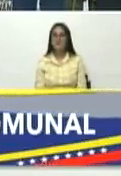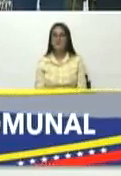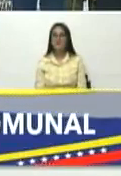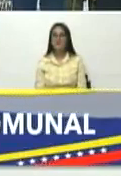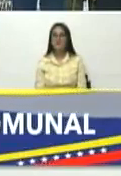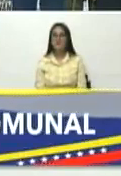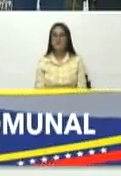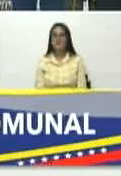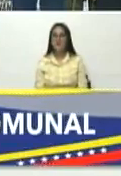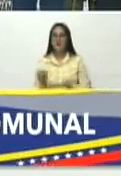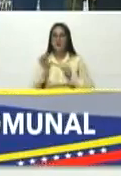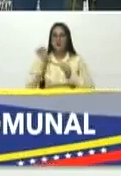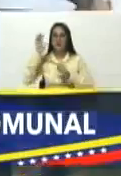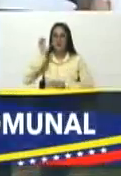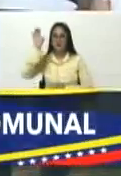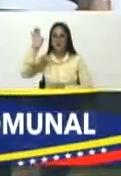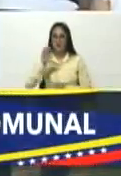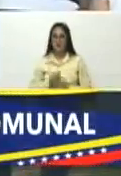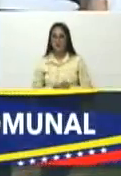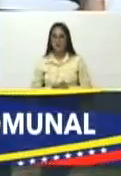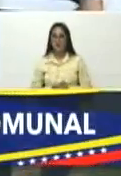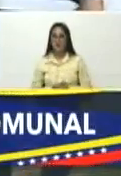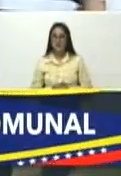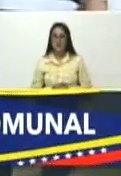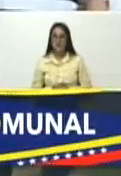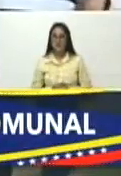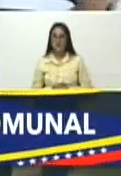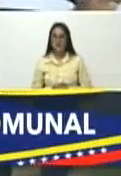¡Que viva la patria!